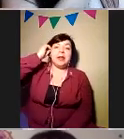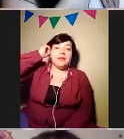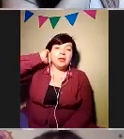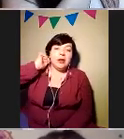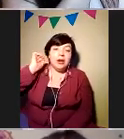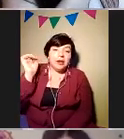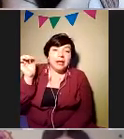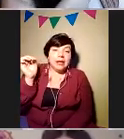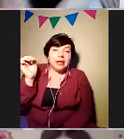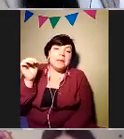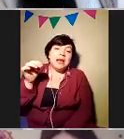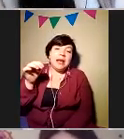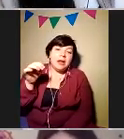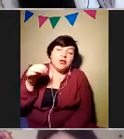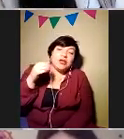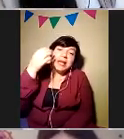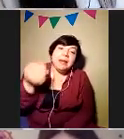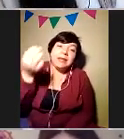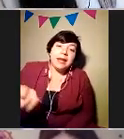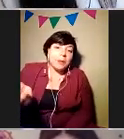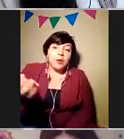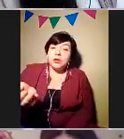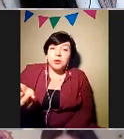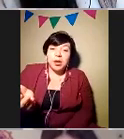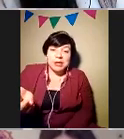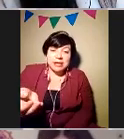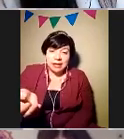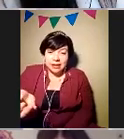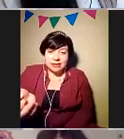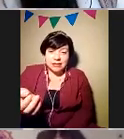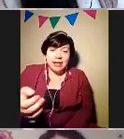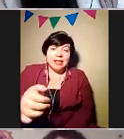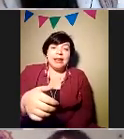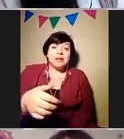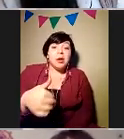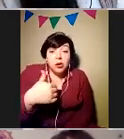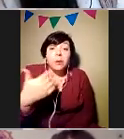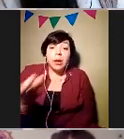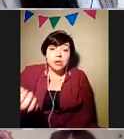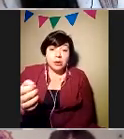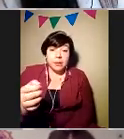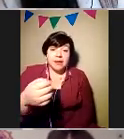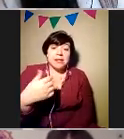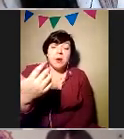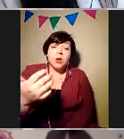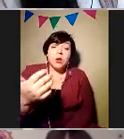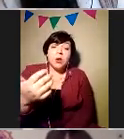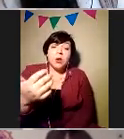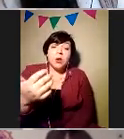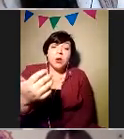Eso es súper importante, porque también socialmente es que hemos construido estas ideas de que es mejor comprar mucha ropa, de que es